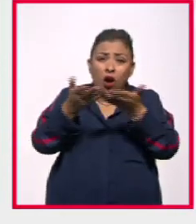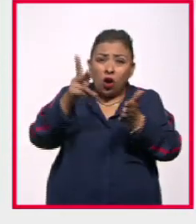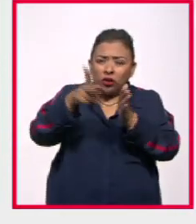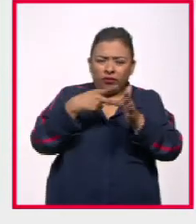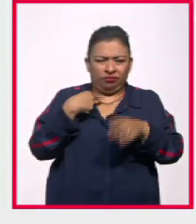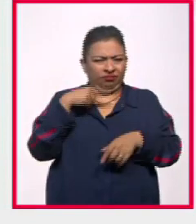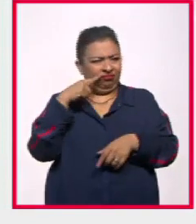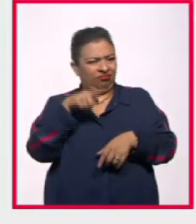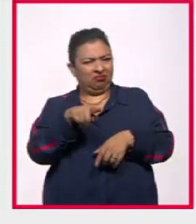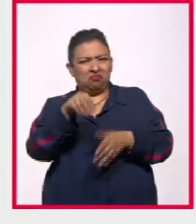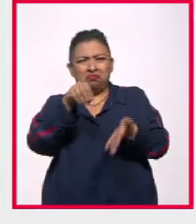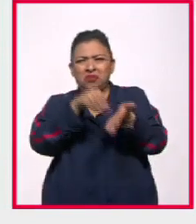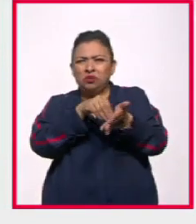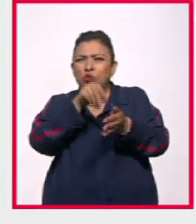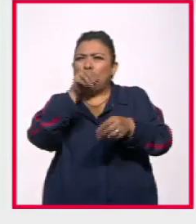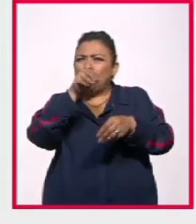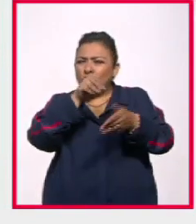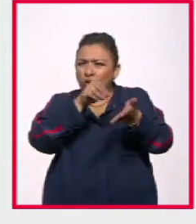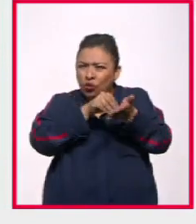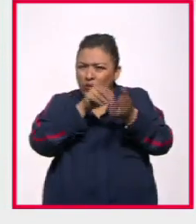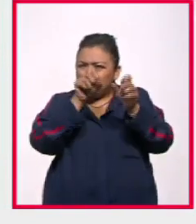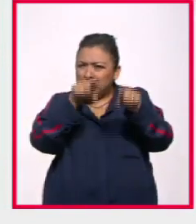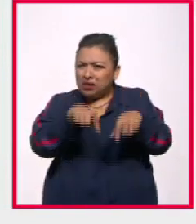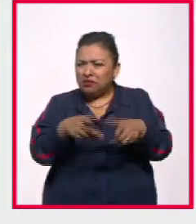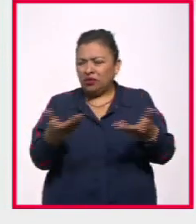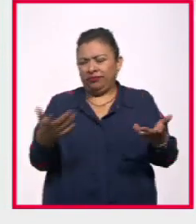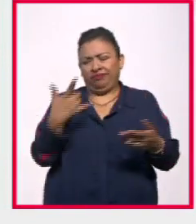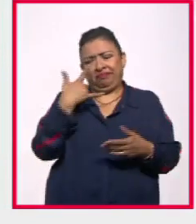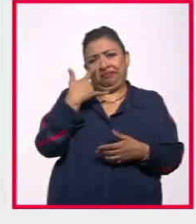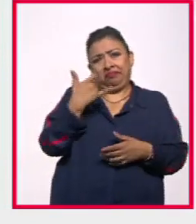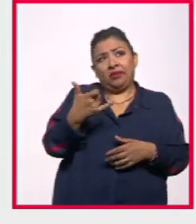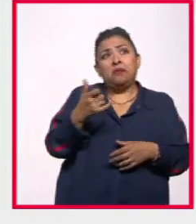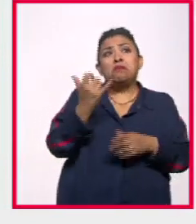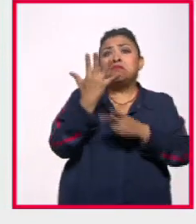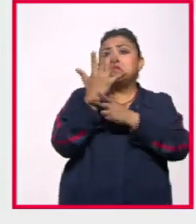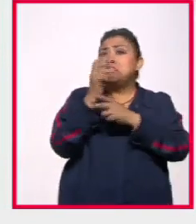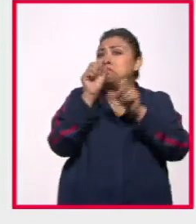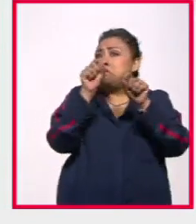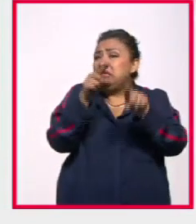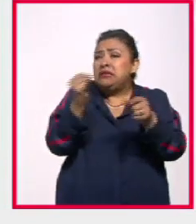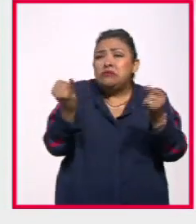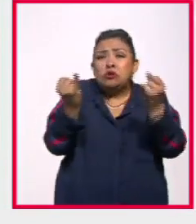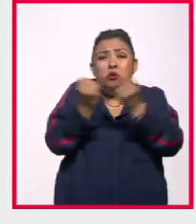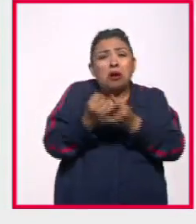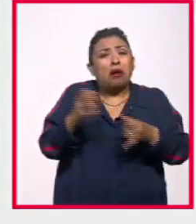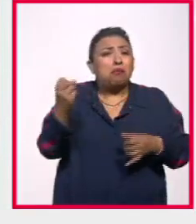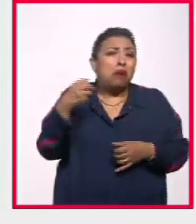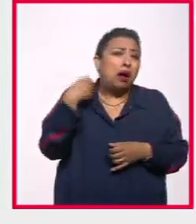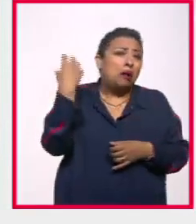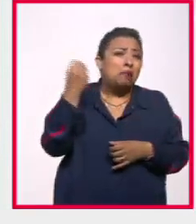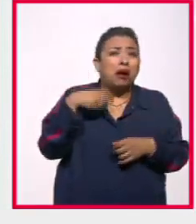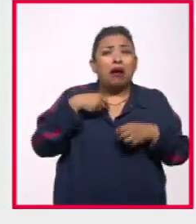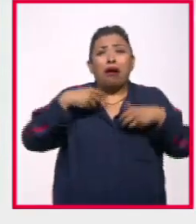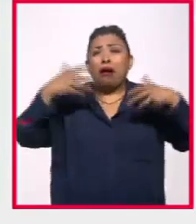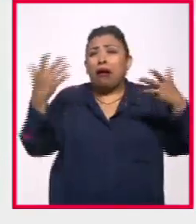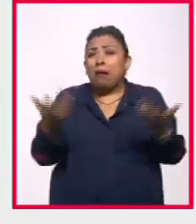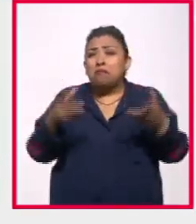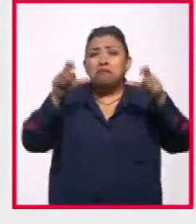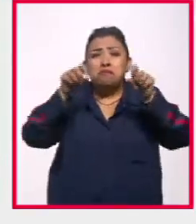ve uno, pues todavía andan ahí circulando. Ahora, lo curioso es que siguen diciendo lo mismo y siguen haciendo lo